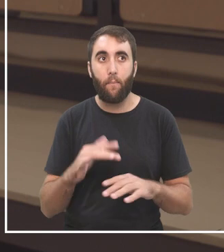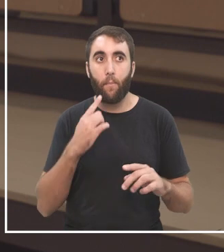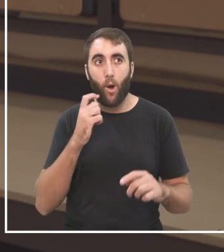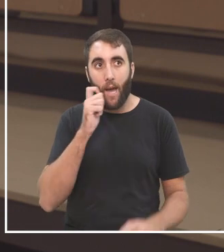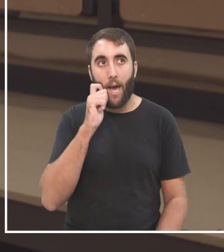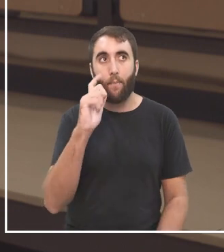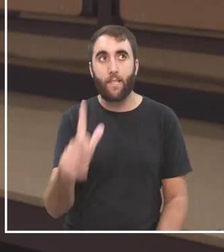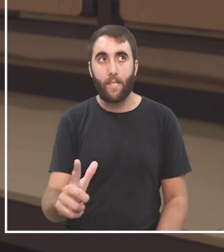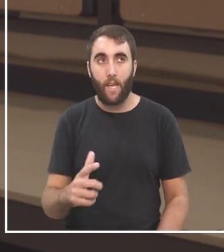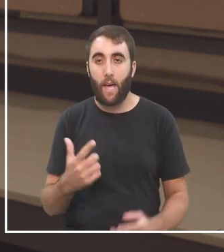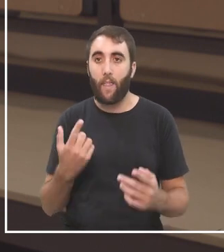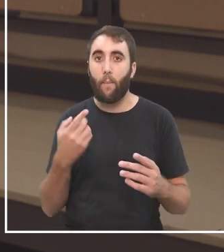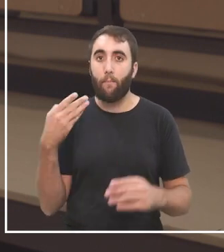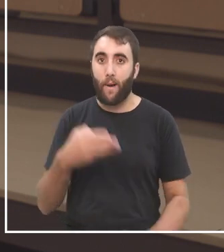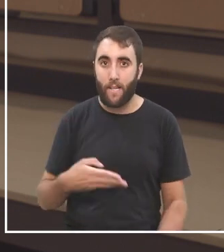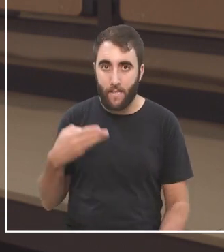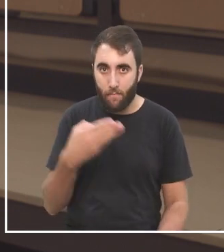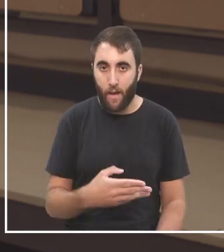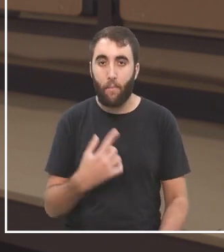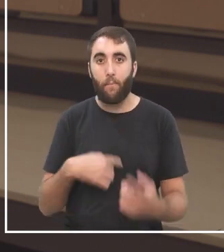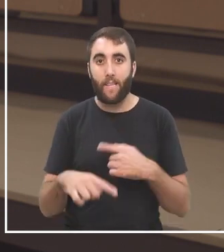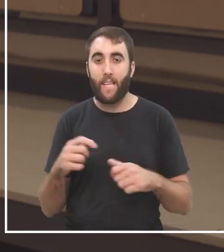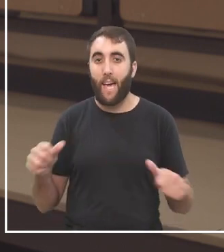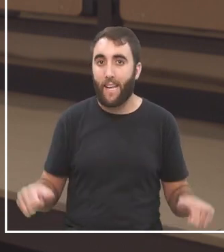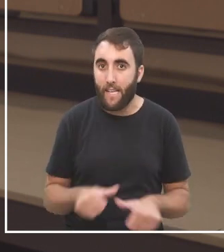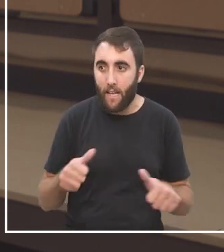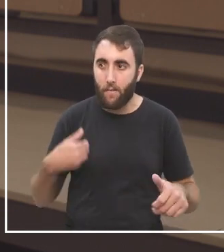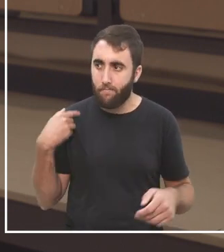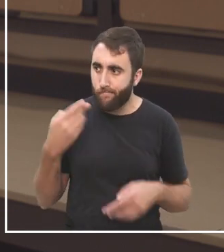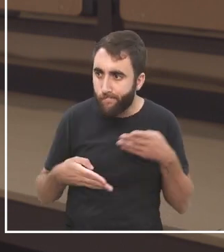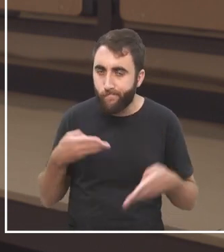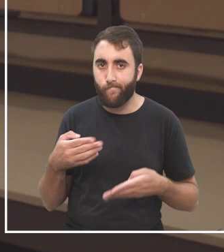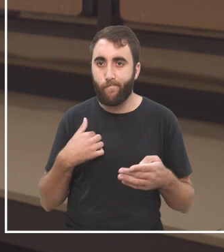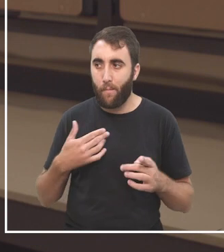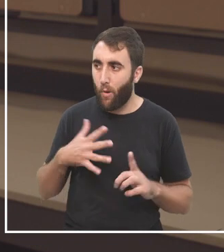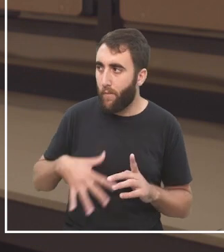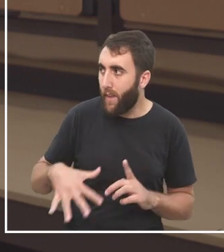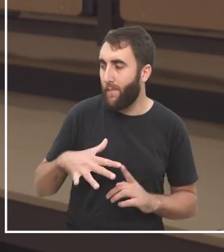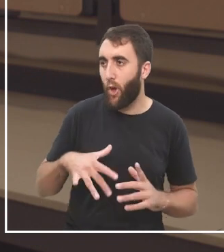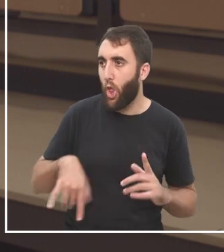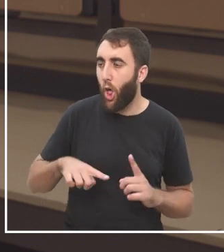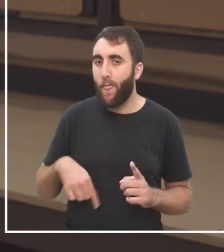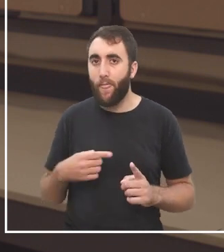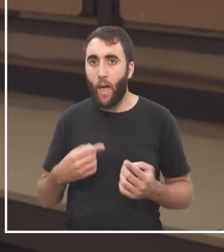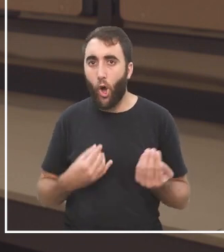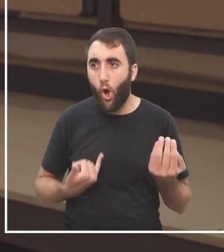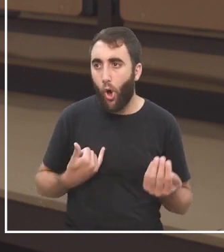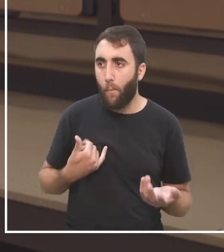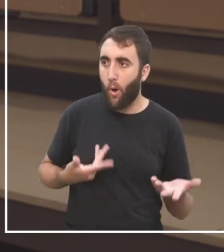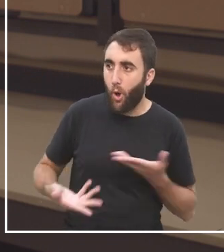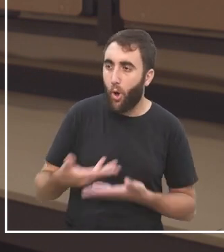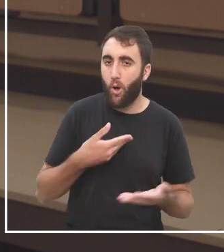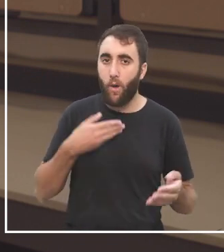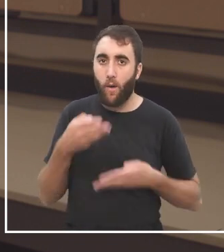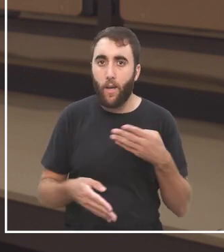capacidad de participar de forma más activa en el entorno en el que vivimos, sin